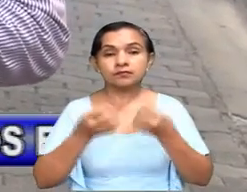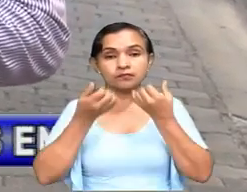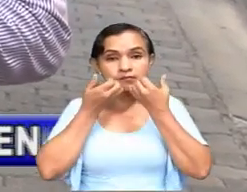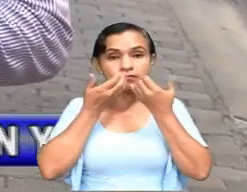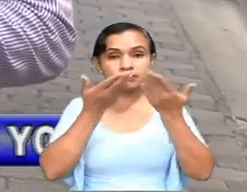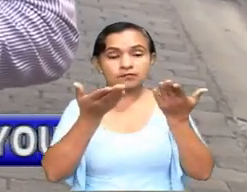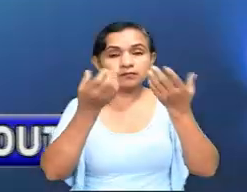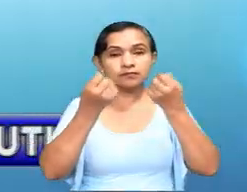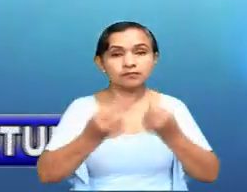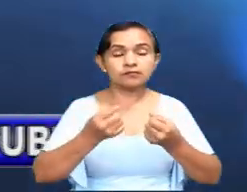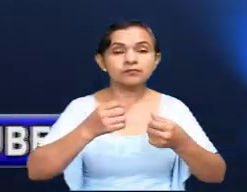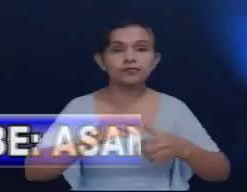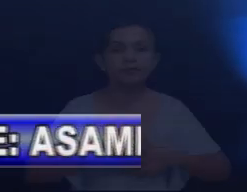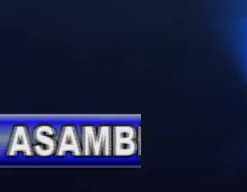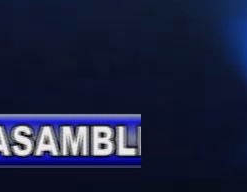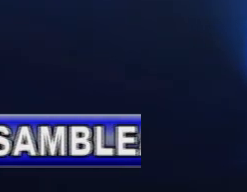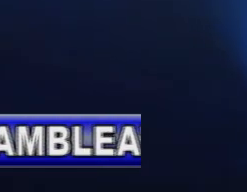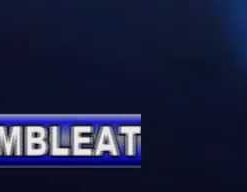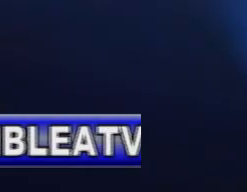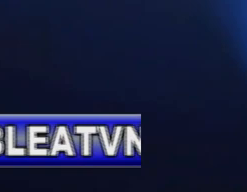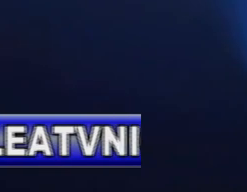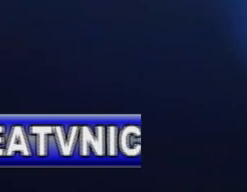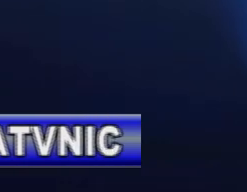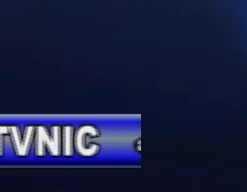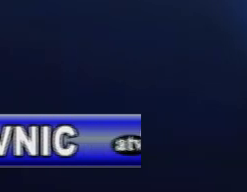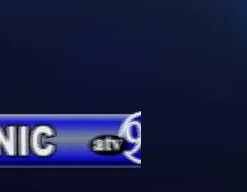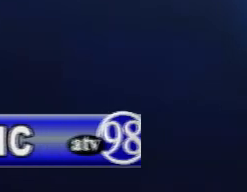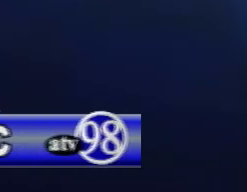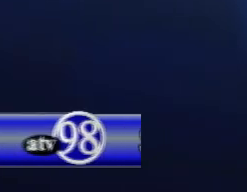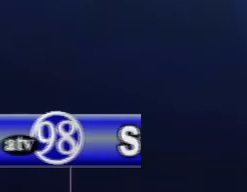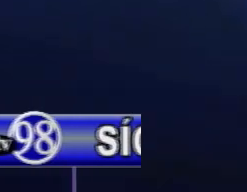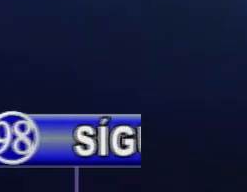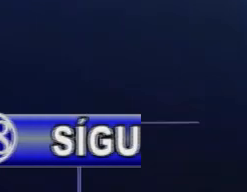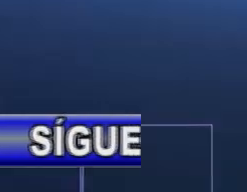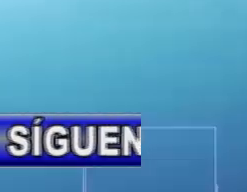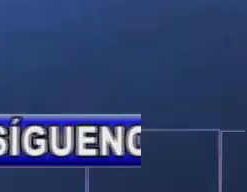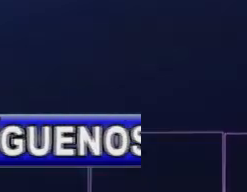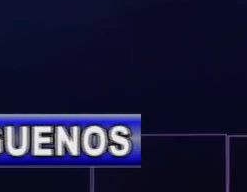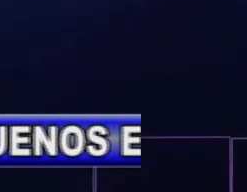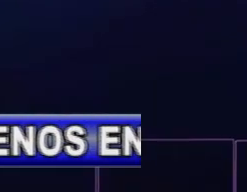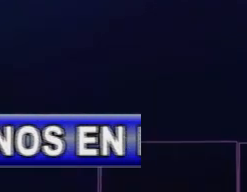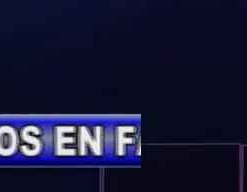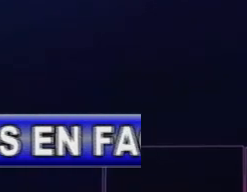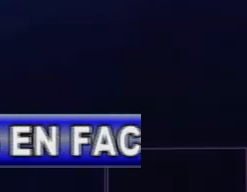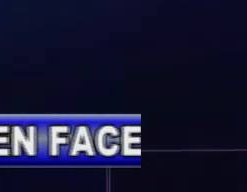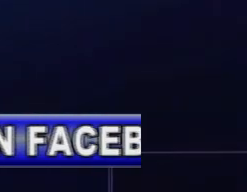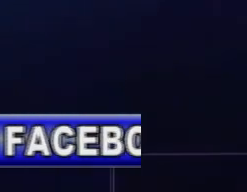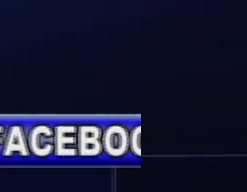Miguel Carranza Mena.